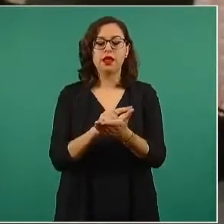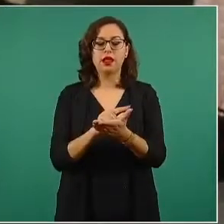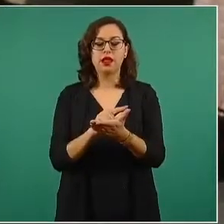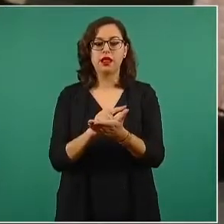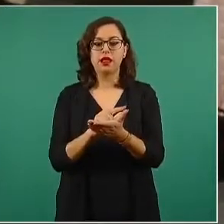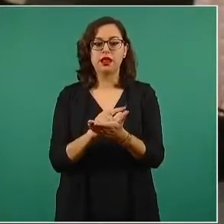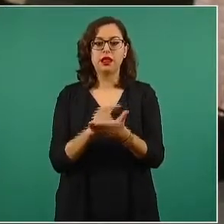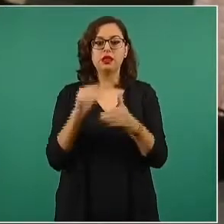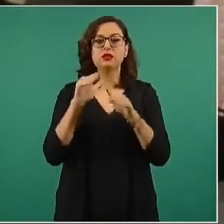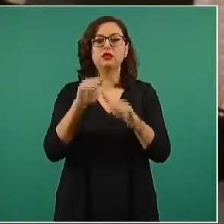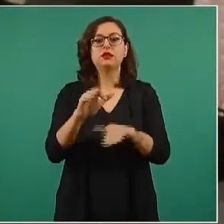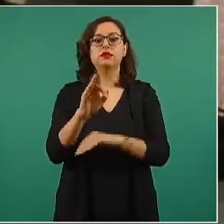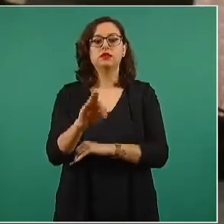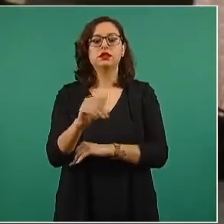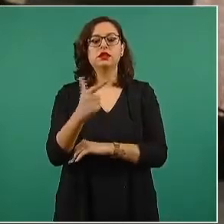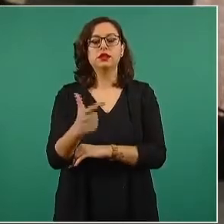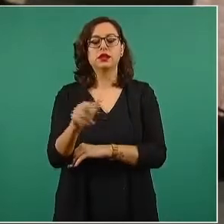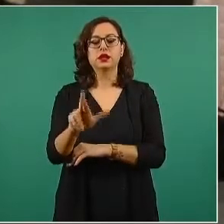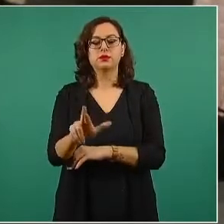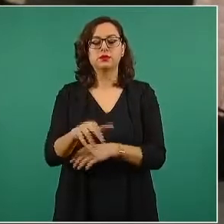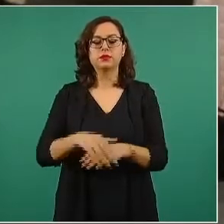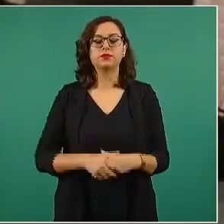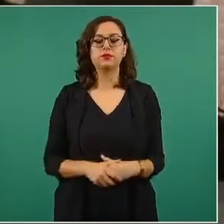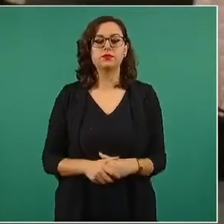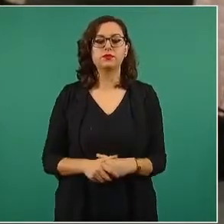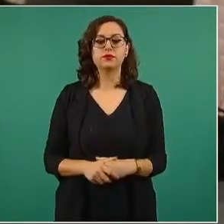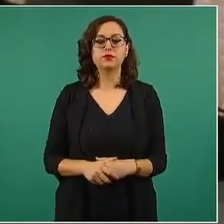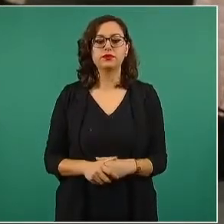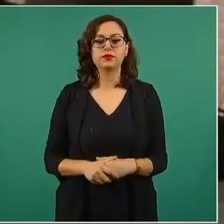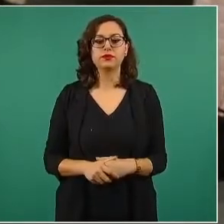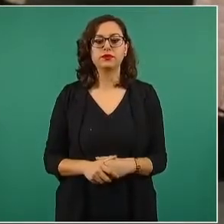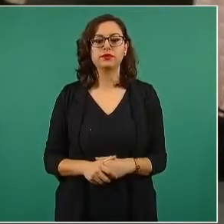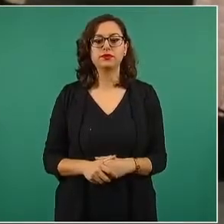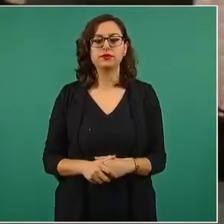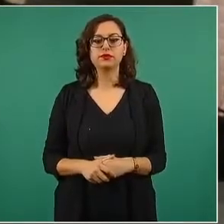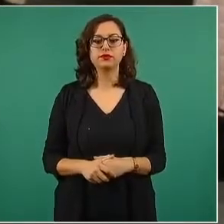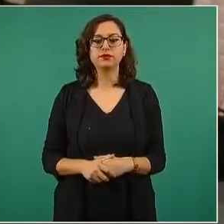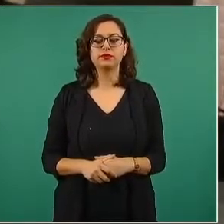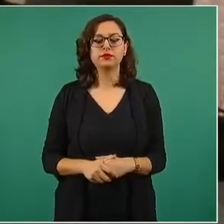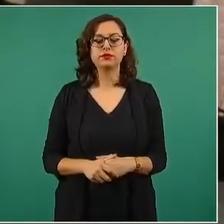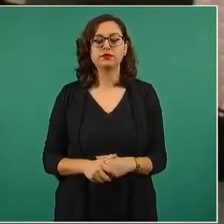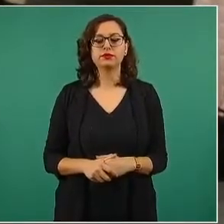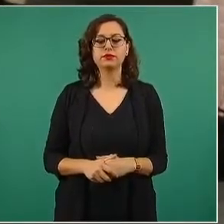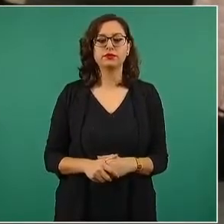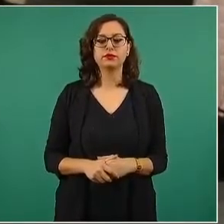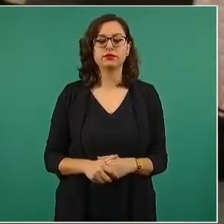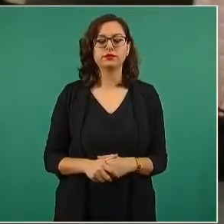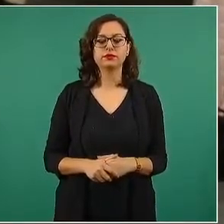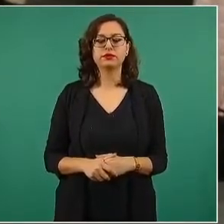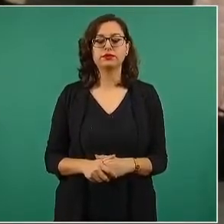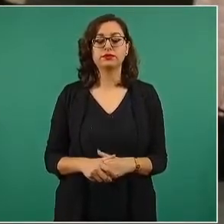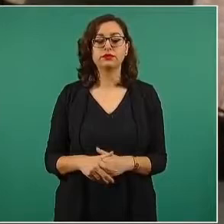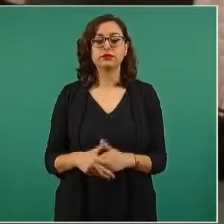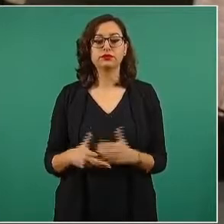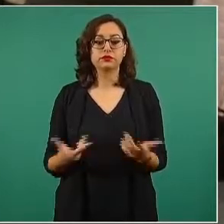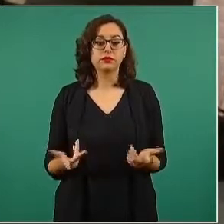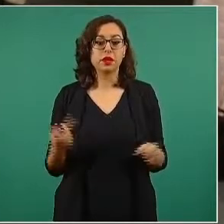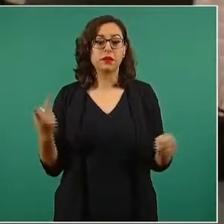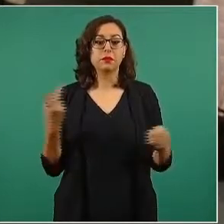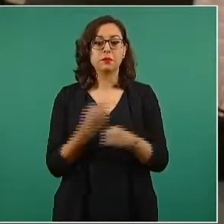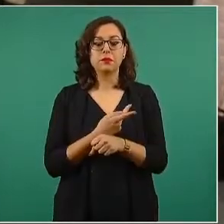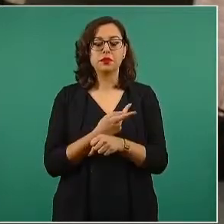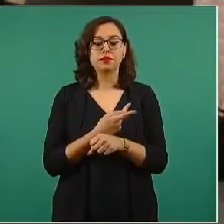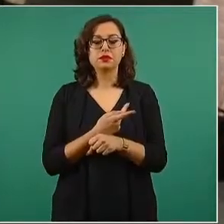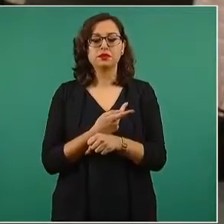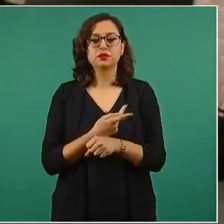General de la República. Esta es una ley que impugnó pues los colectivos de